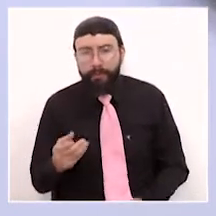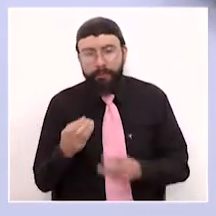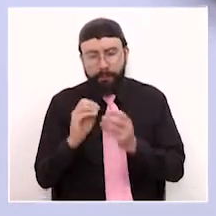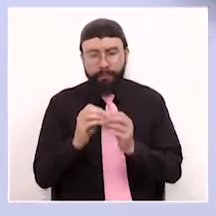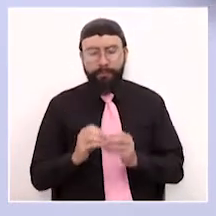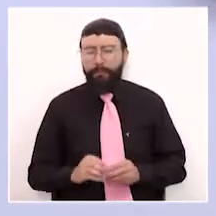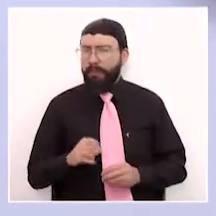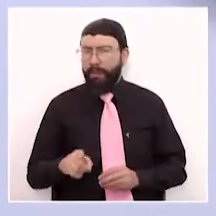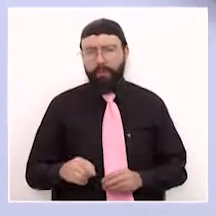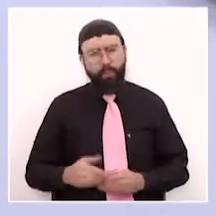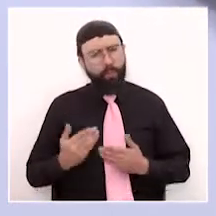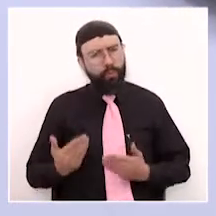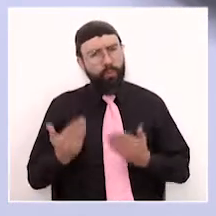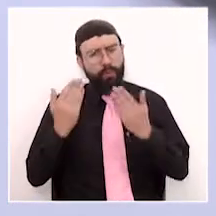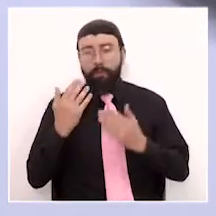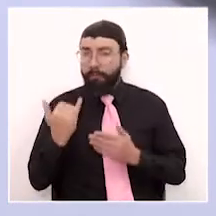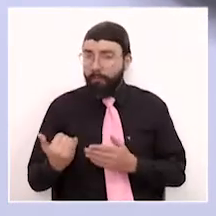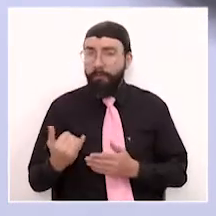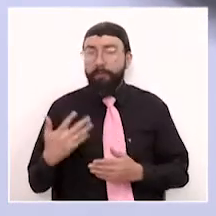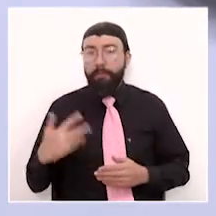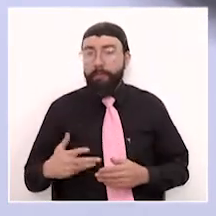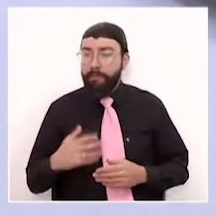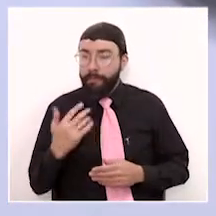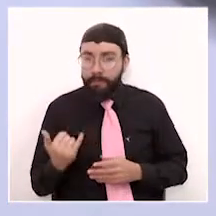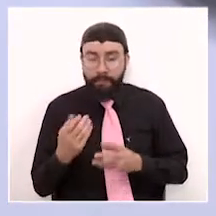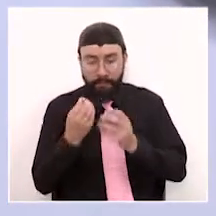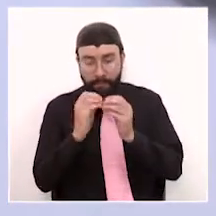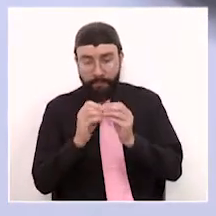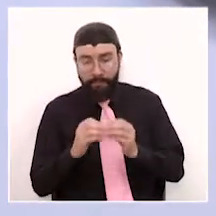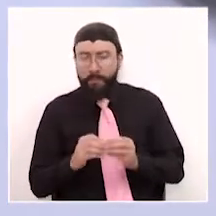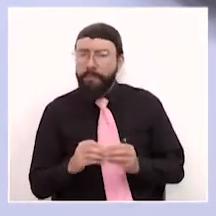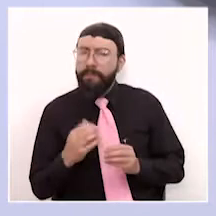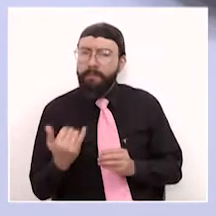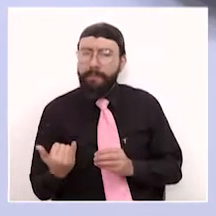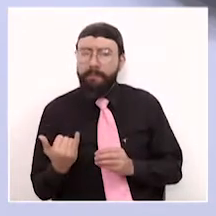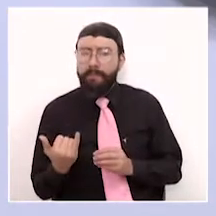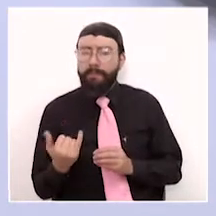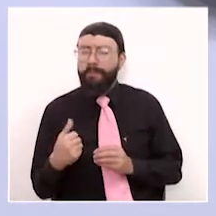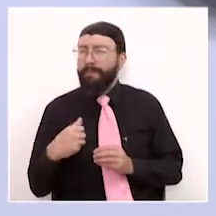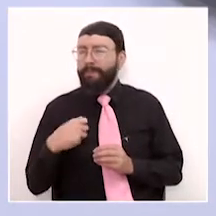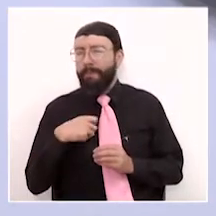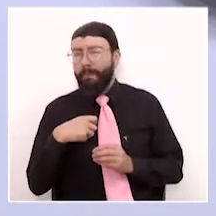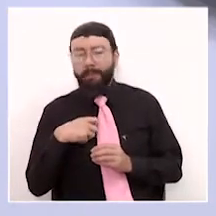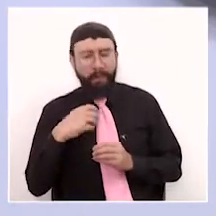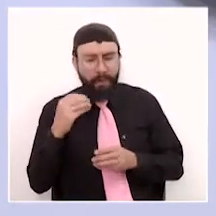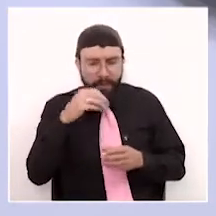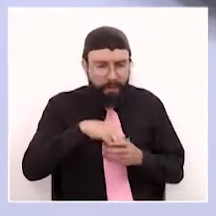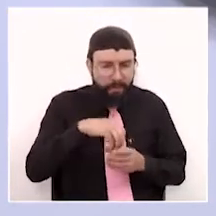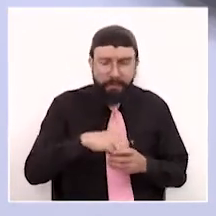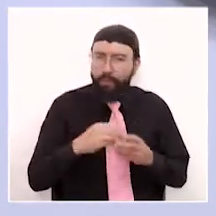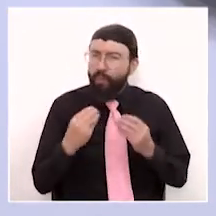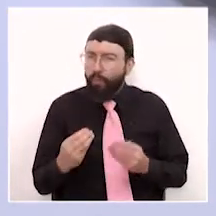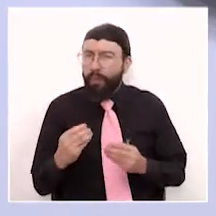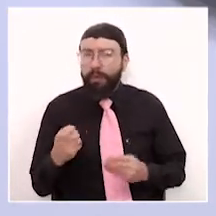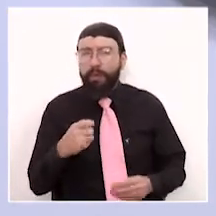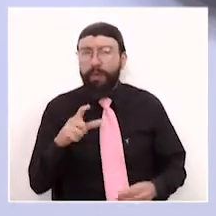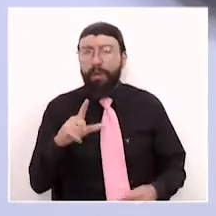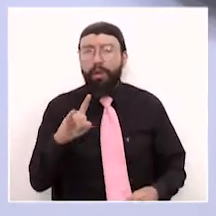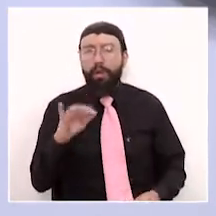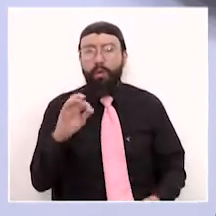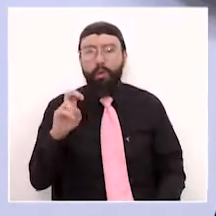muy bueno porque es un cereal que no tiene tanto contenido de gluten como lo es el